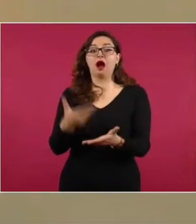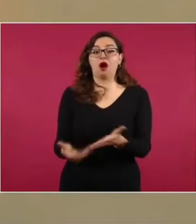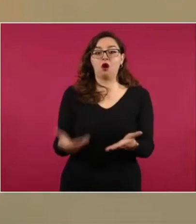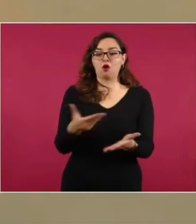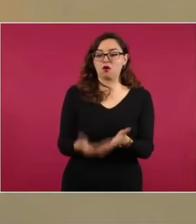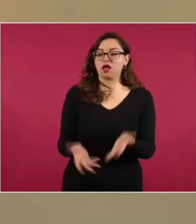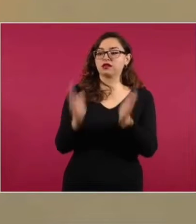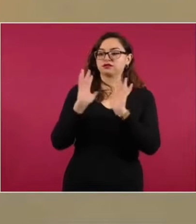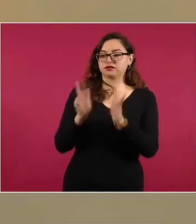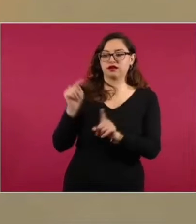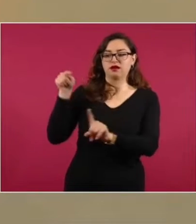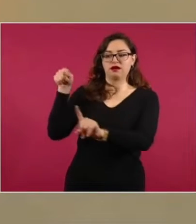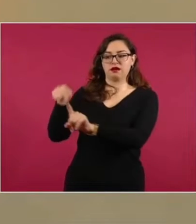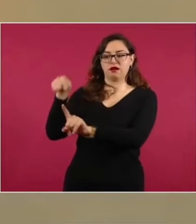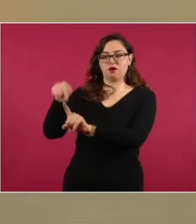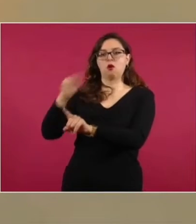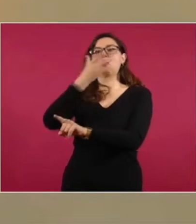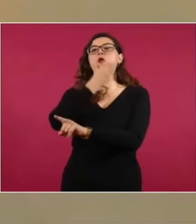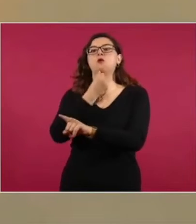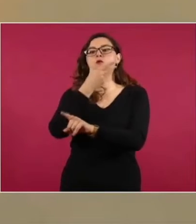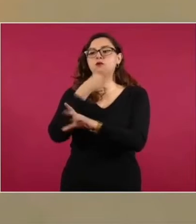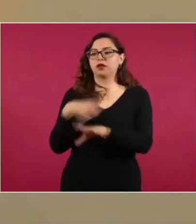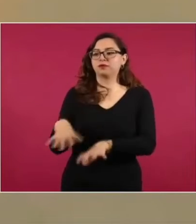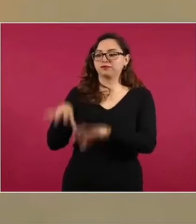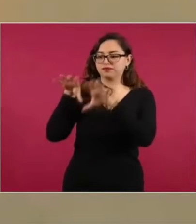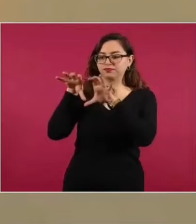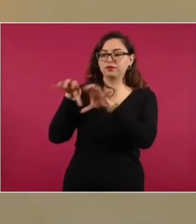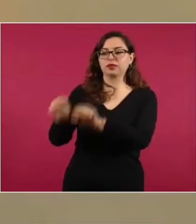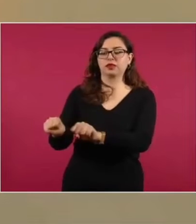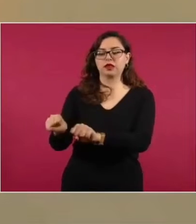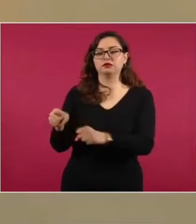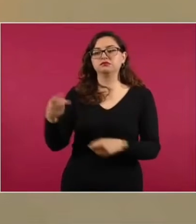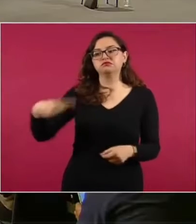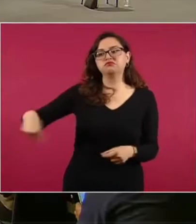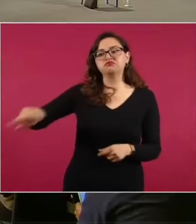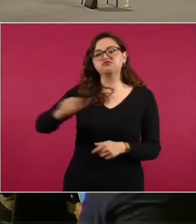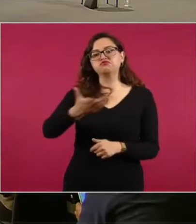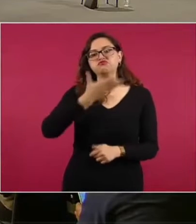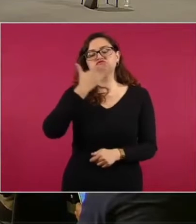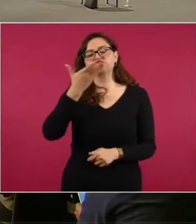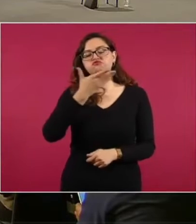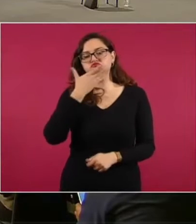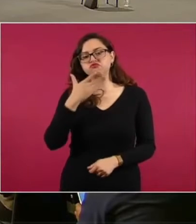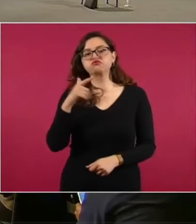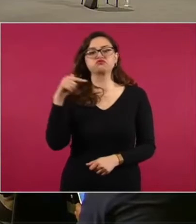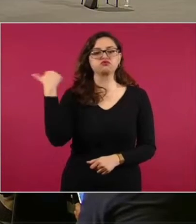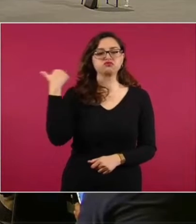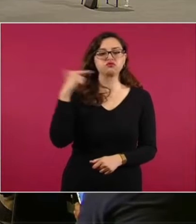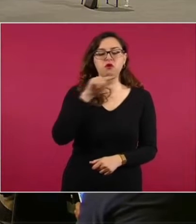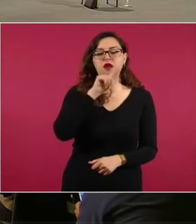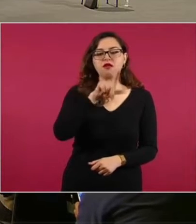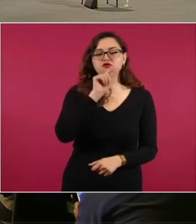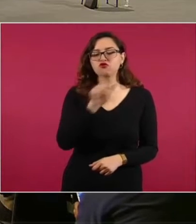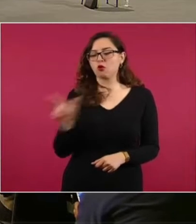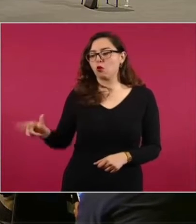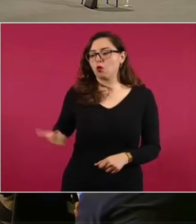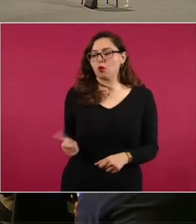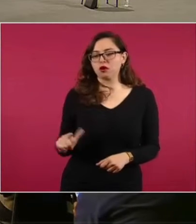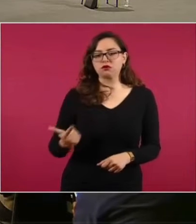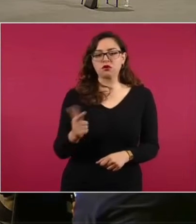generó actos y disturbios en los estados de Jalisco y Guanajuato. Siguiente.